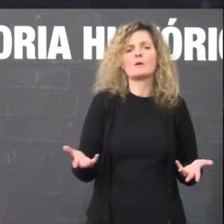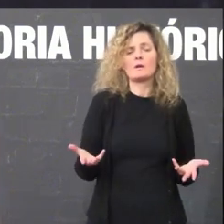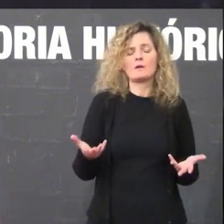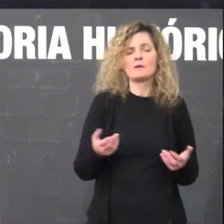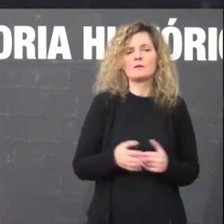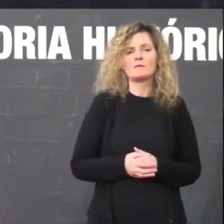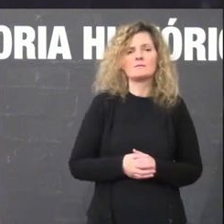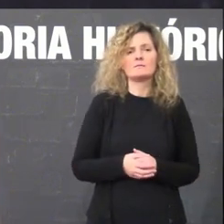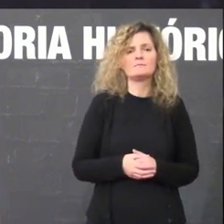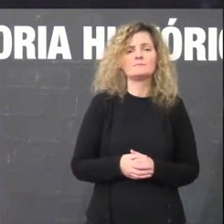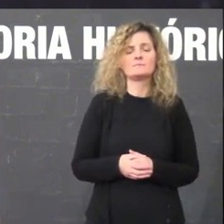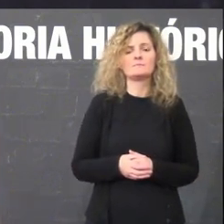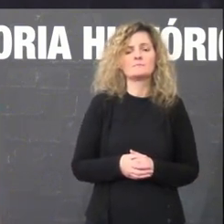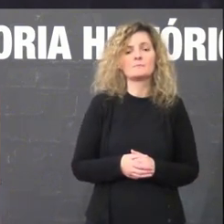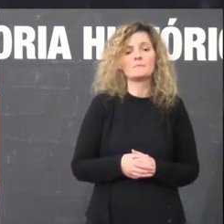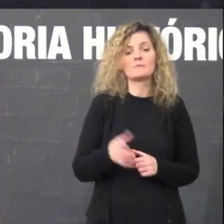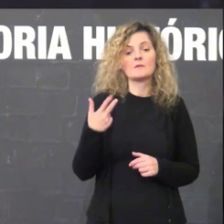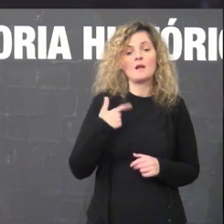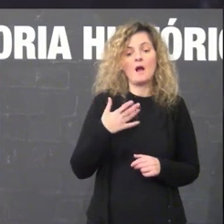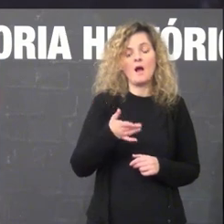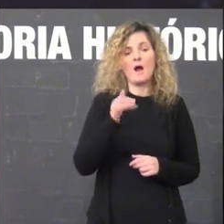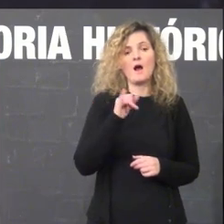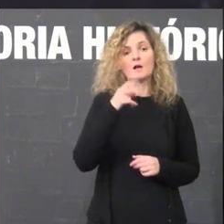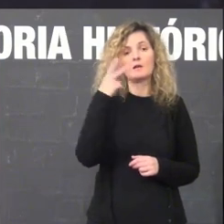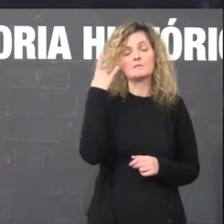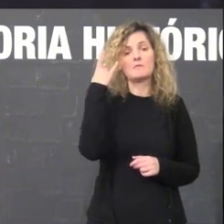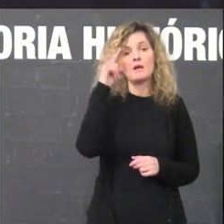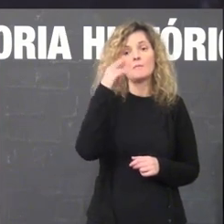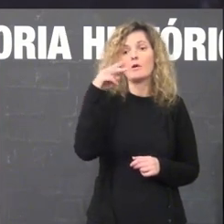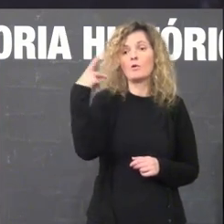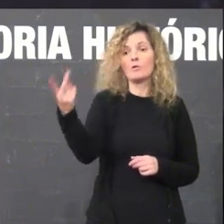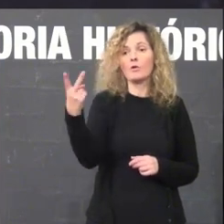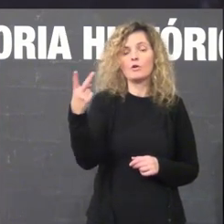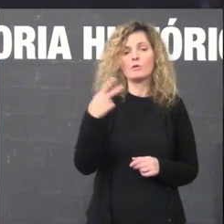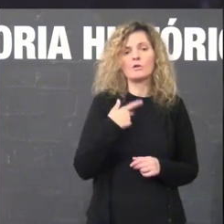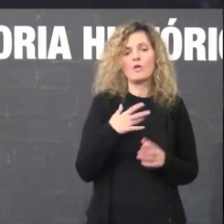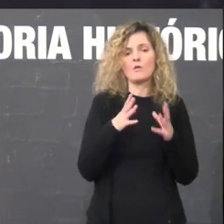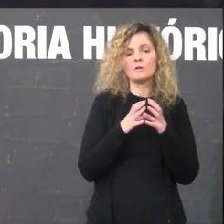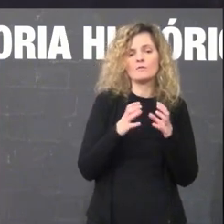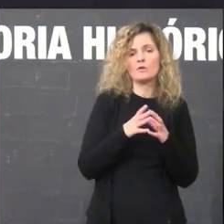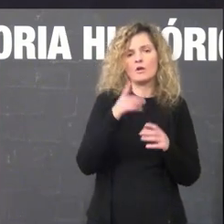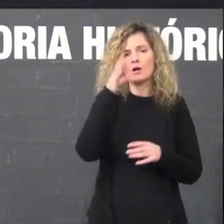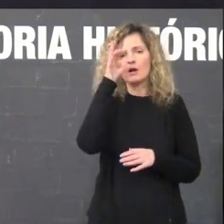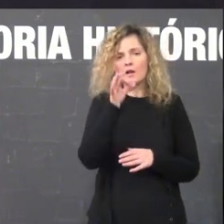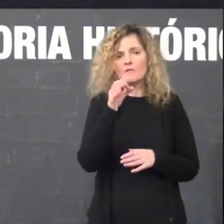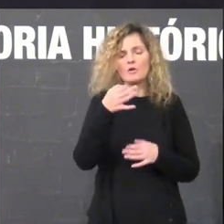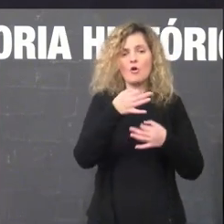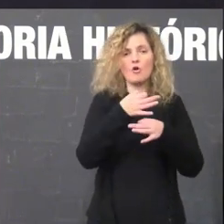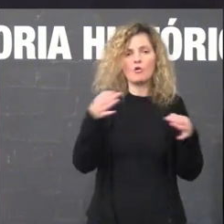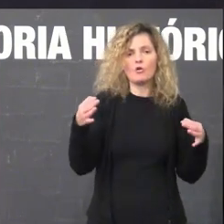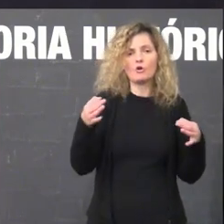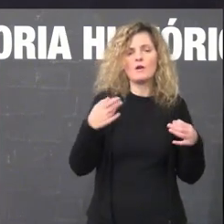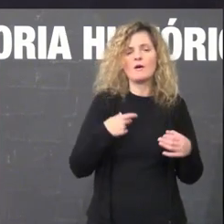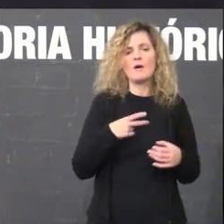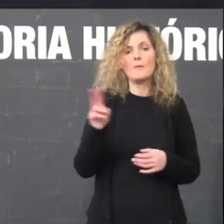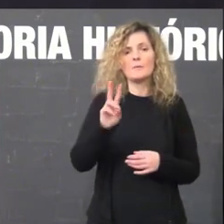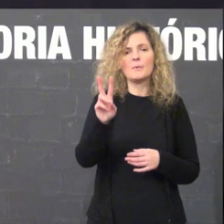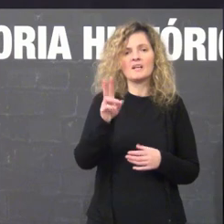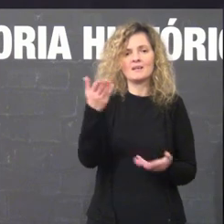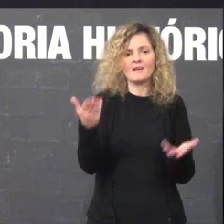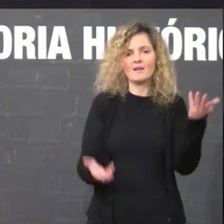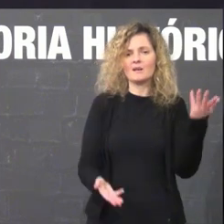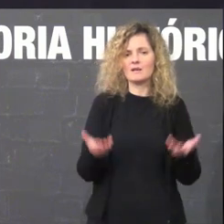que en la medida en la que existen dos demonios equiparables lo deseable los sensatos los razonable La Virtud que está en el